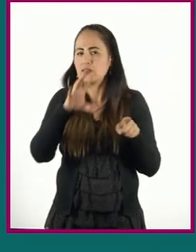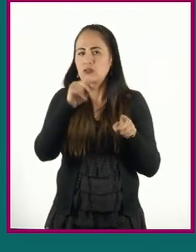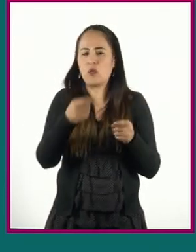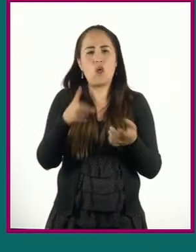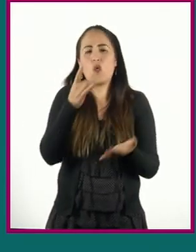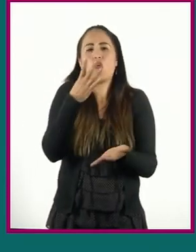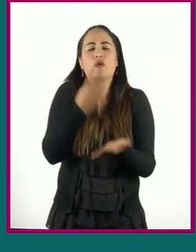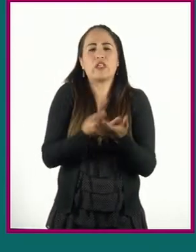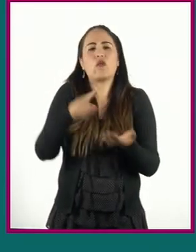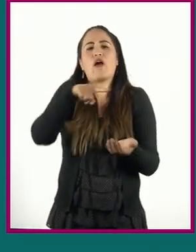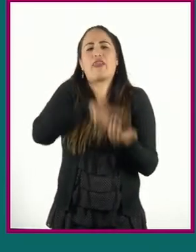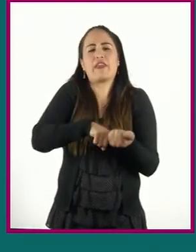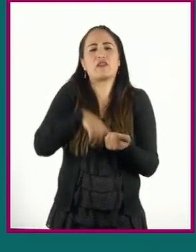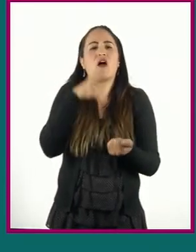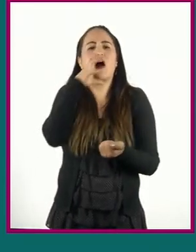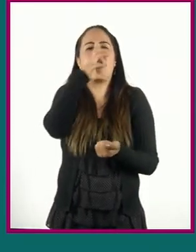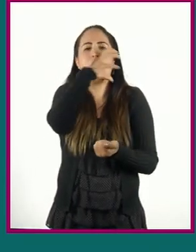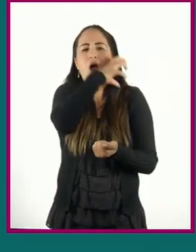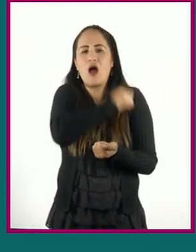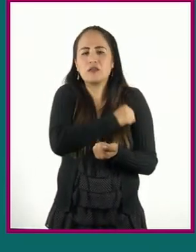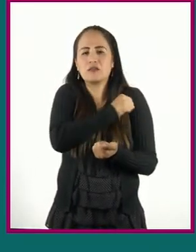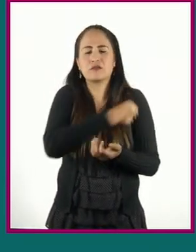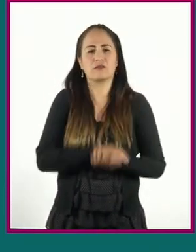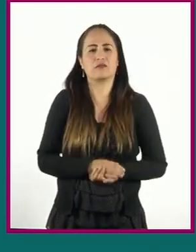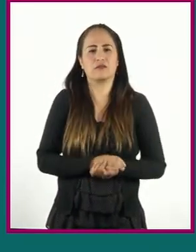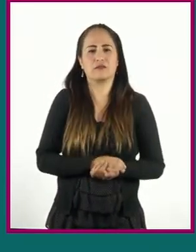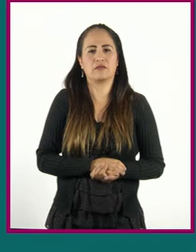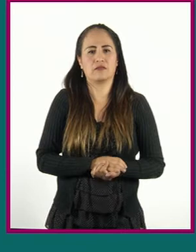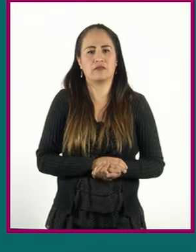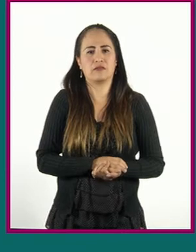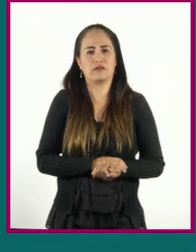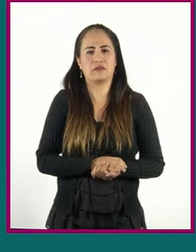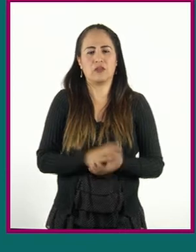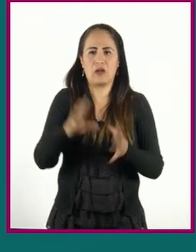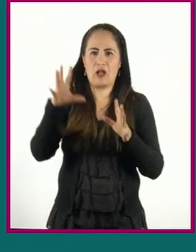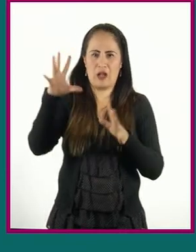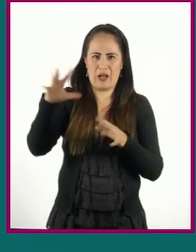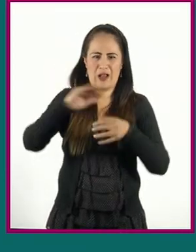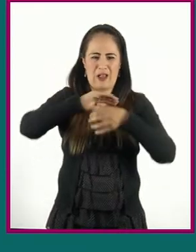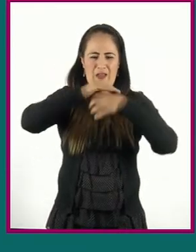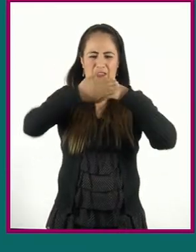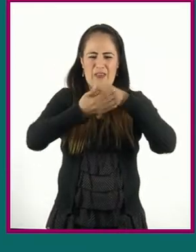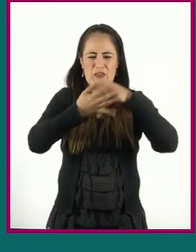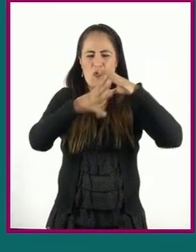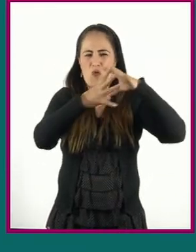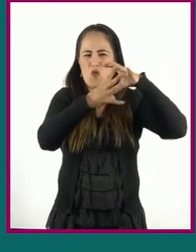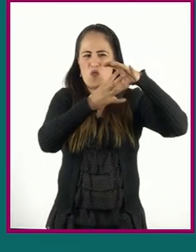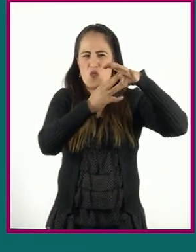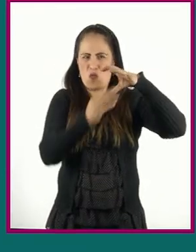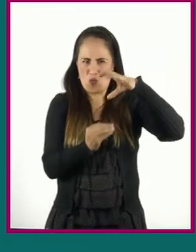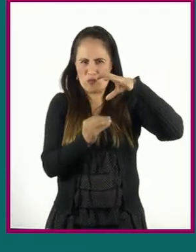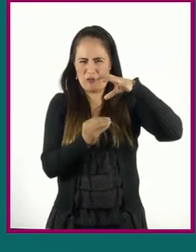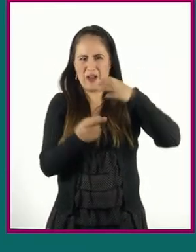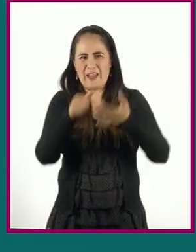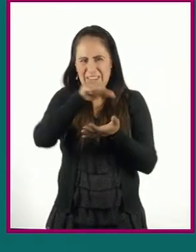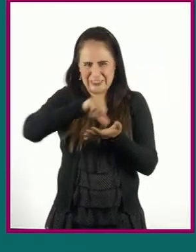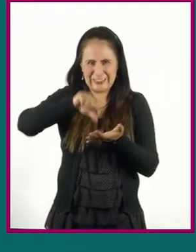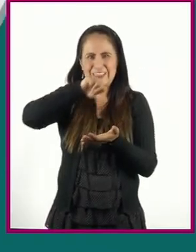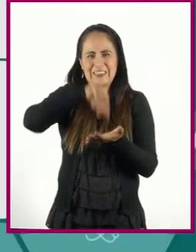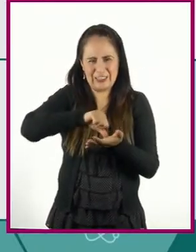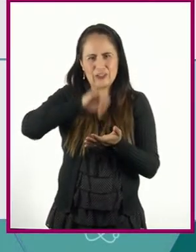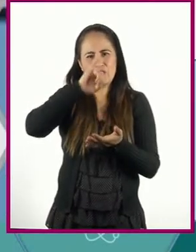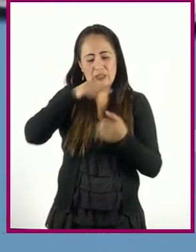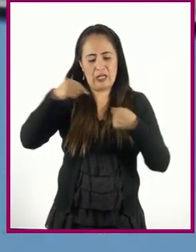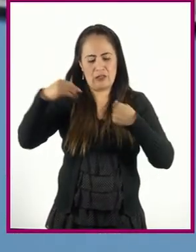produce en el horno y por el que transfieren las partes superficiales que sí son calentadas por las